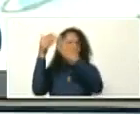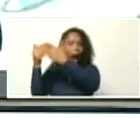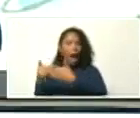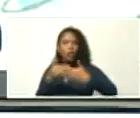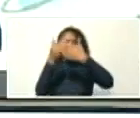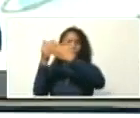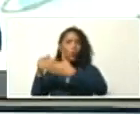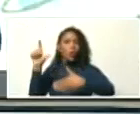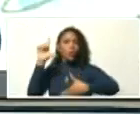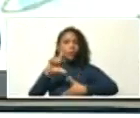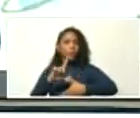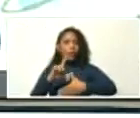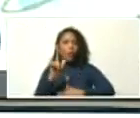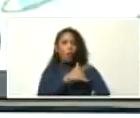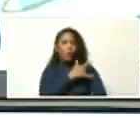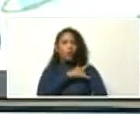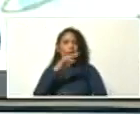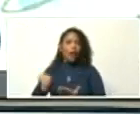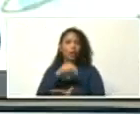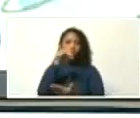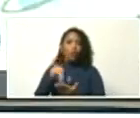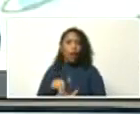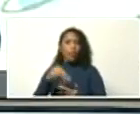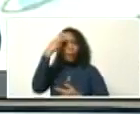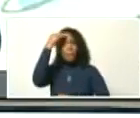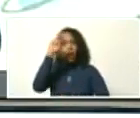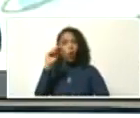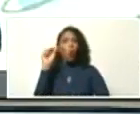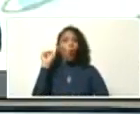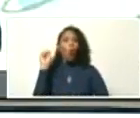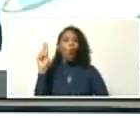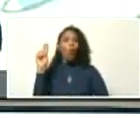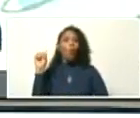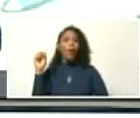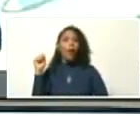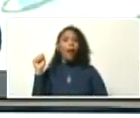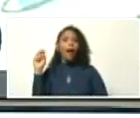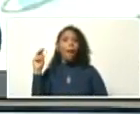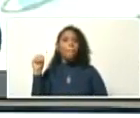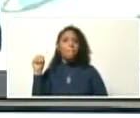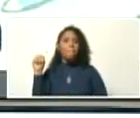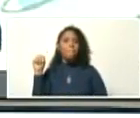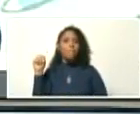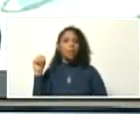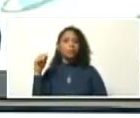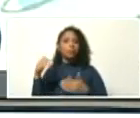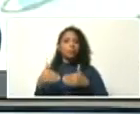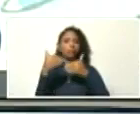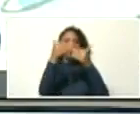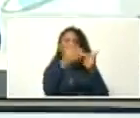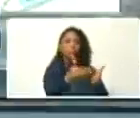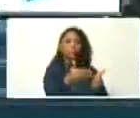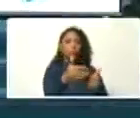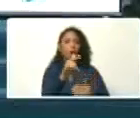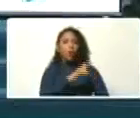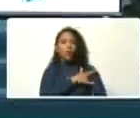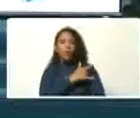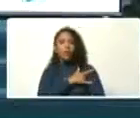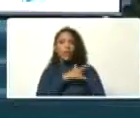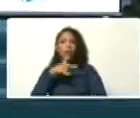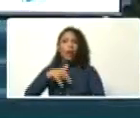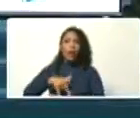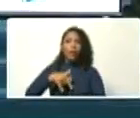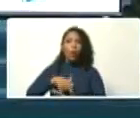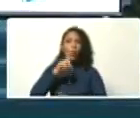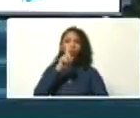latinoamericanos de la Universidad Nacional de México, la UNAM. Pasó por la Universidad de Carabobo en